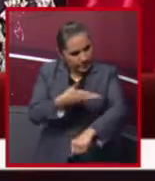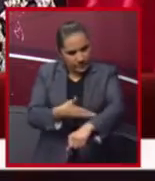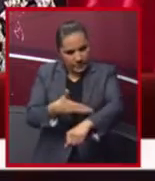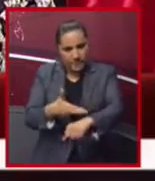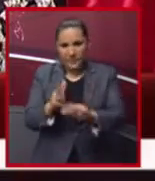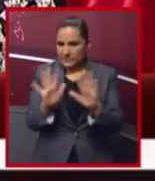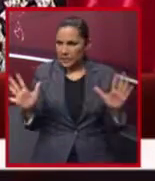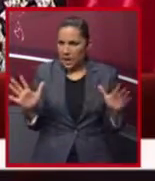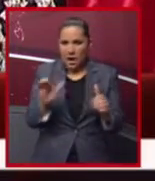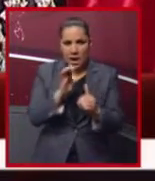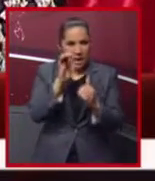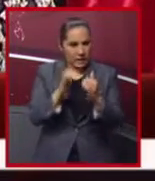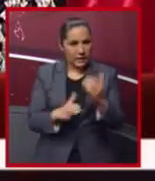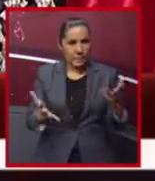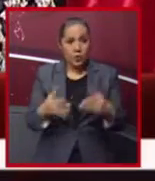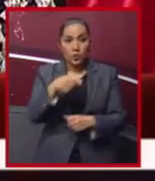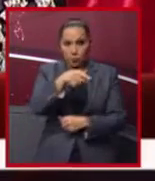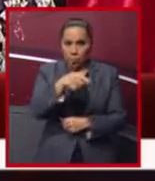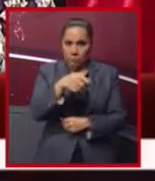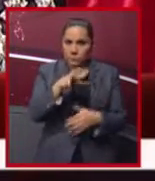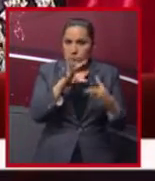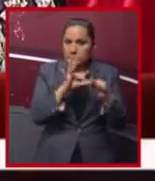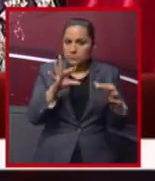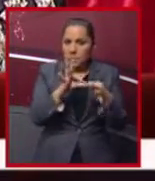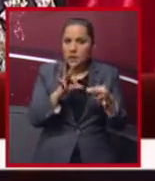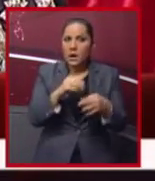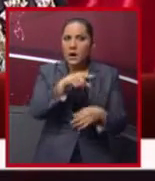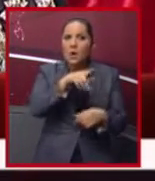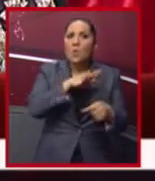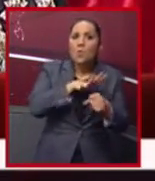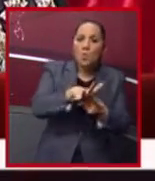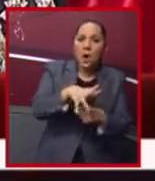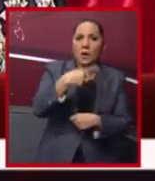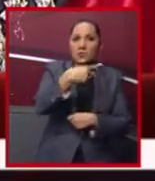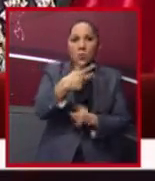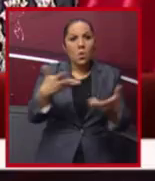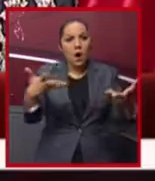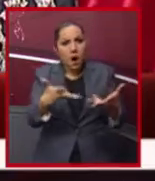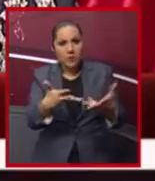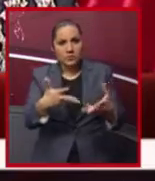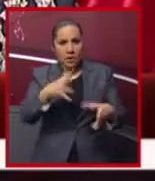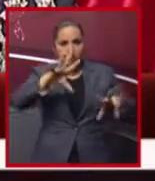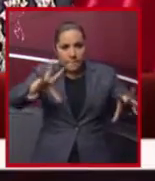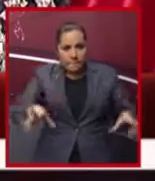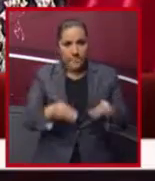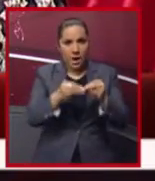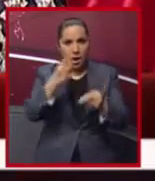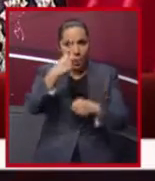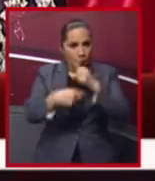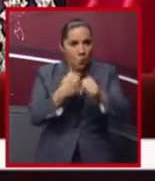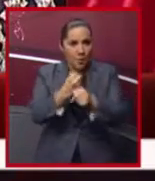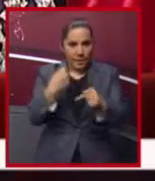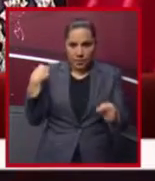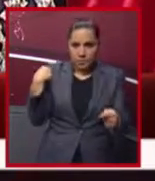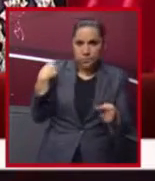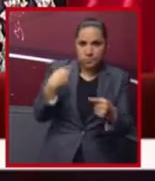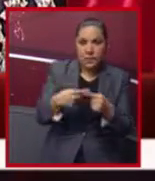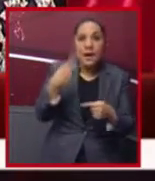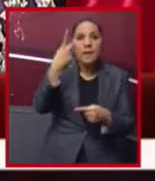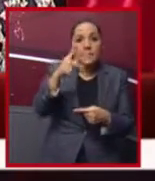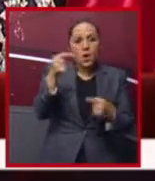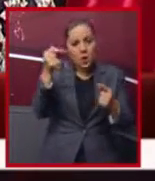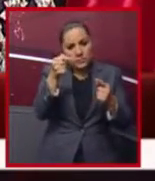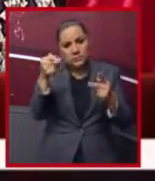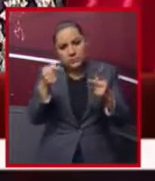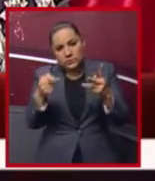que está haciendo, pero no nos dijo lo que le falta para actuar. No hubo tiempo. Por eso lo estoy complementando,